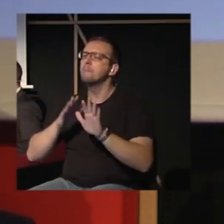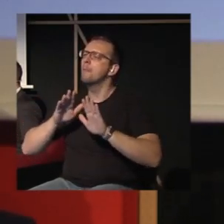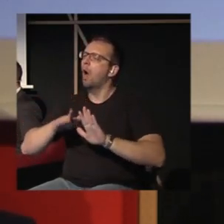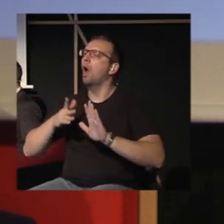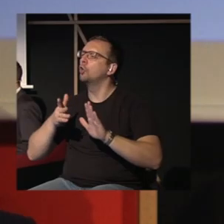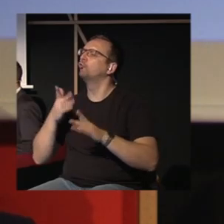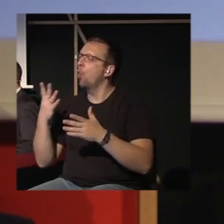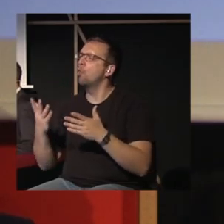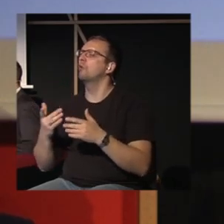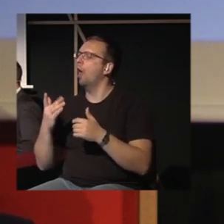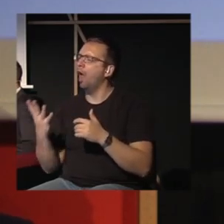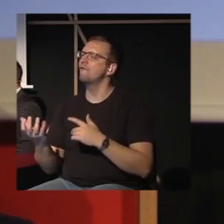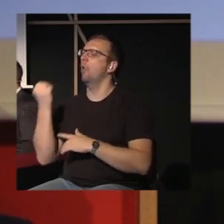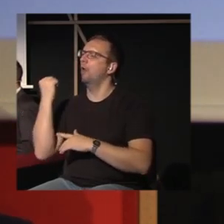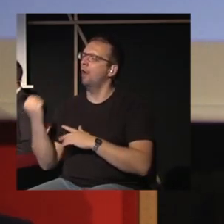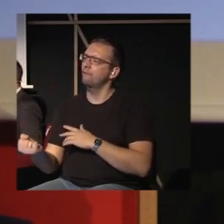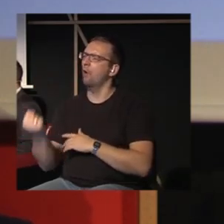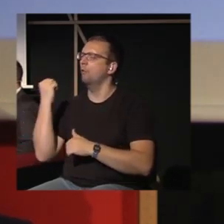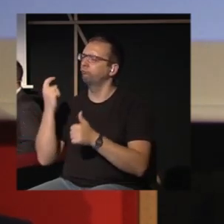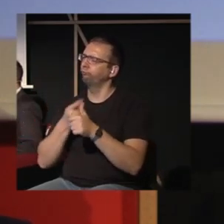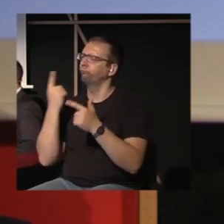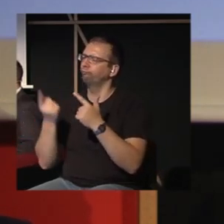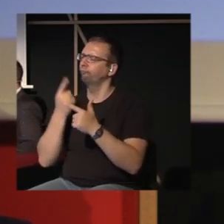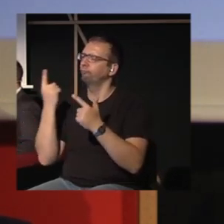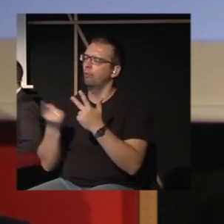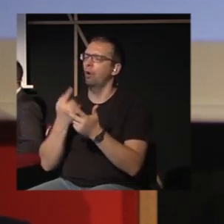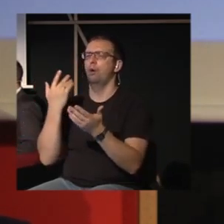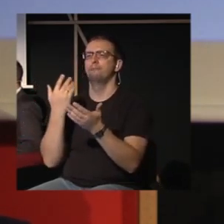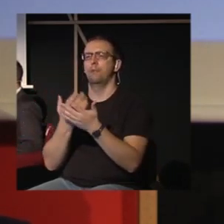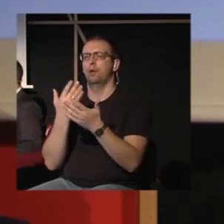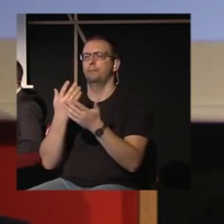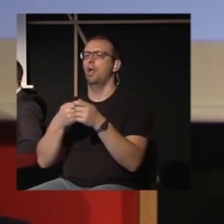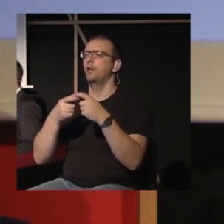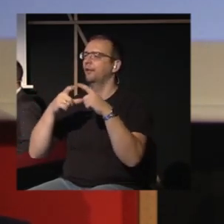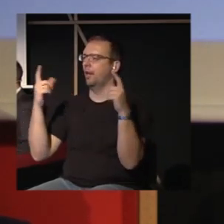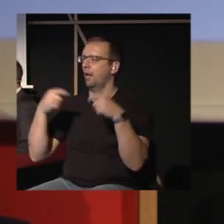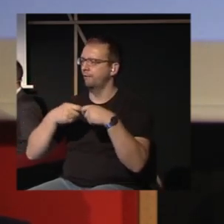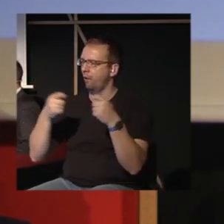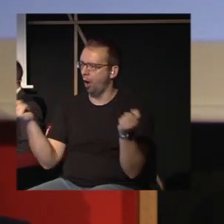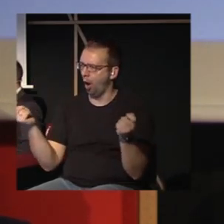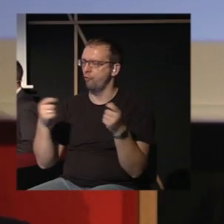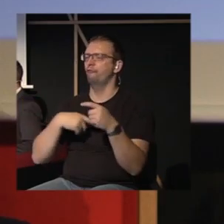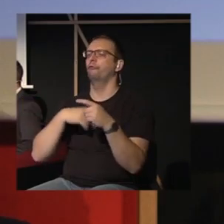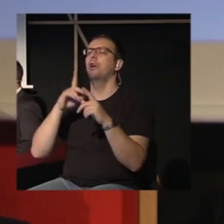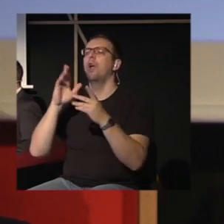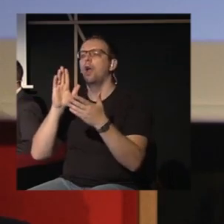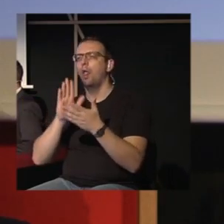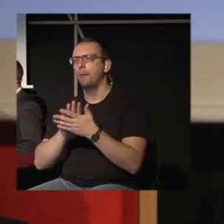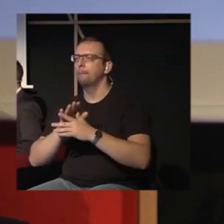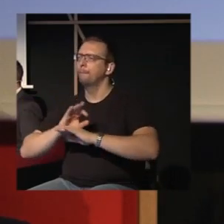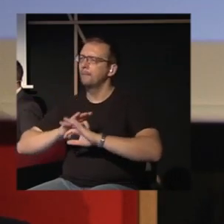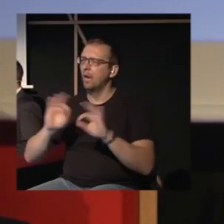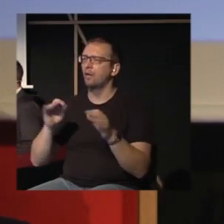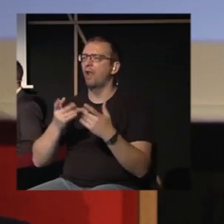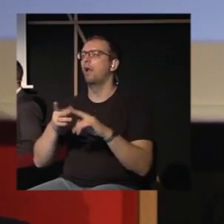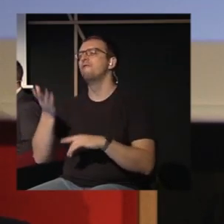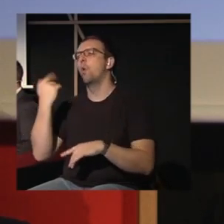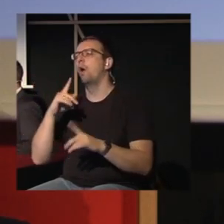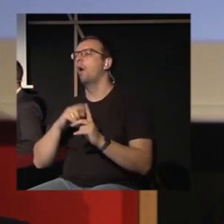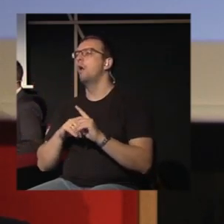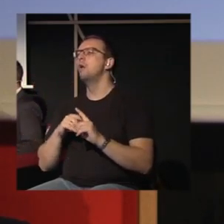vuelta muy grande para poder acceder a las taquillas, y también la recepción del estadio. Hay un entorno mucho más accesible.